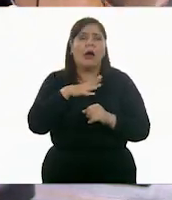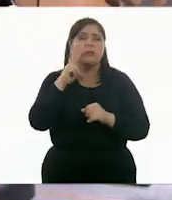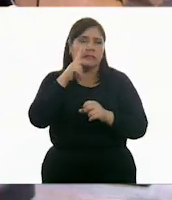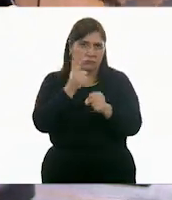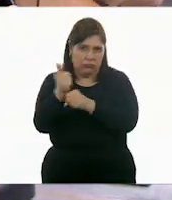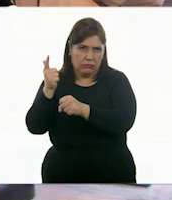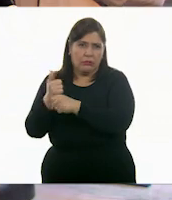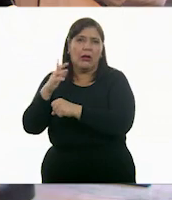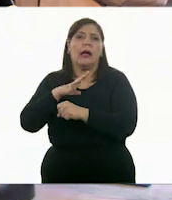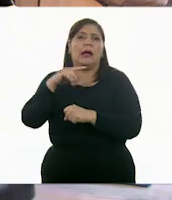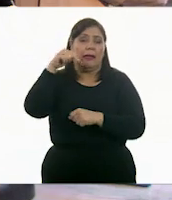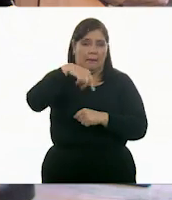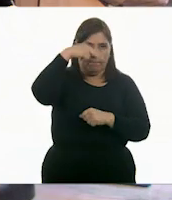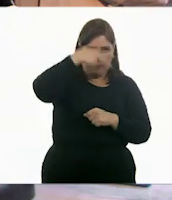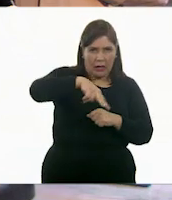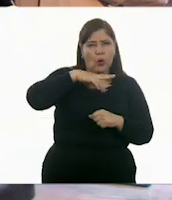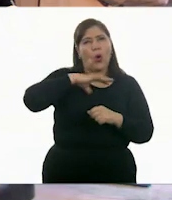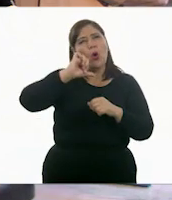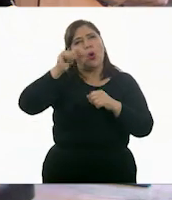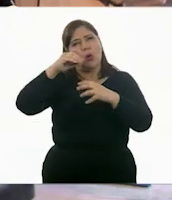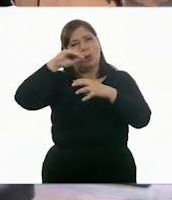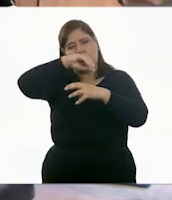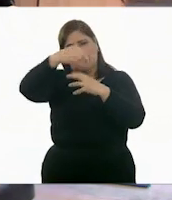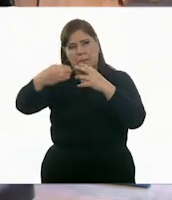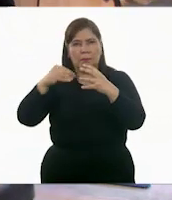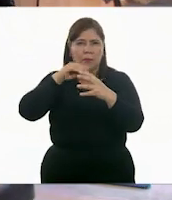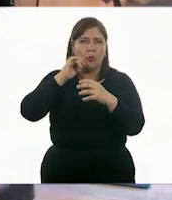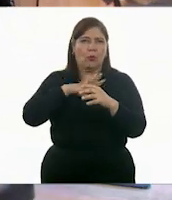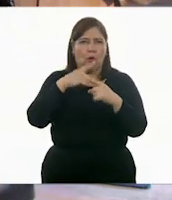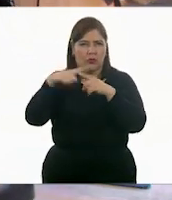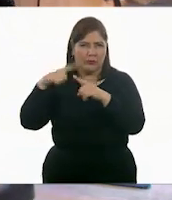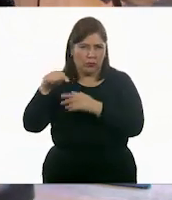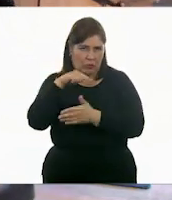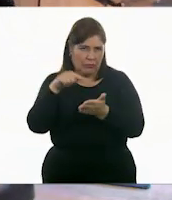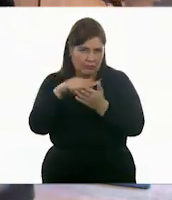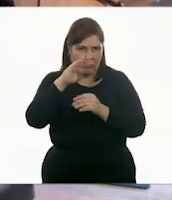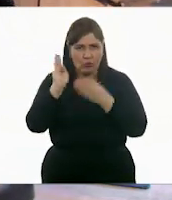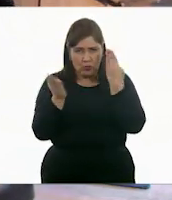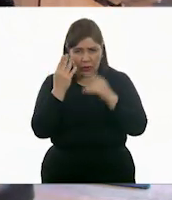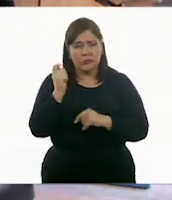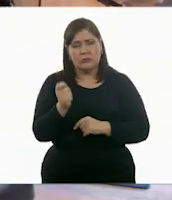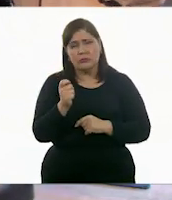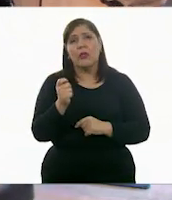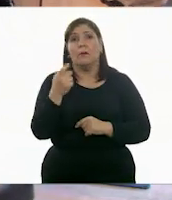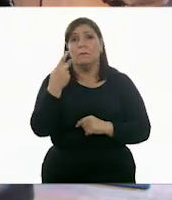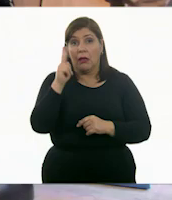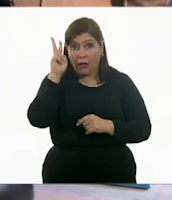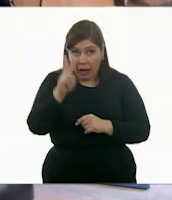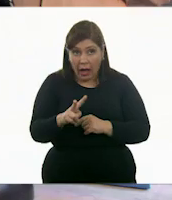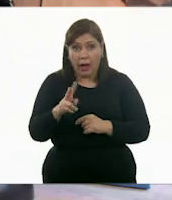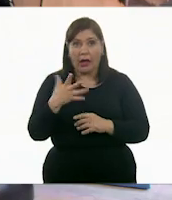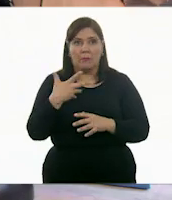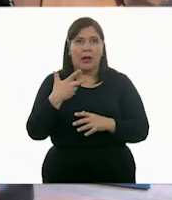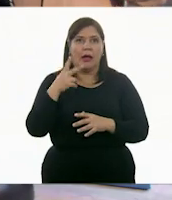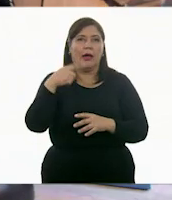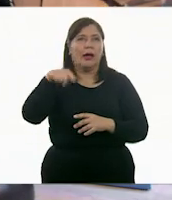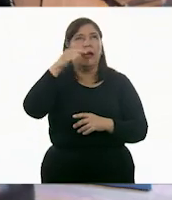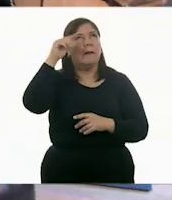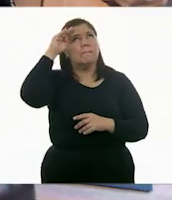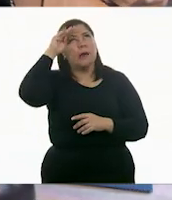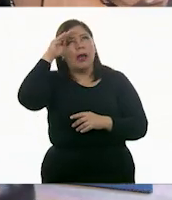del mundo, aún en México. Sin embargo, no necesariamente es una caza activa como muchas veces